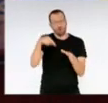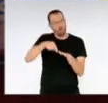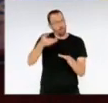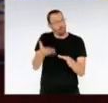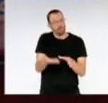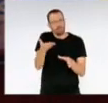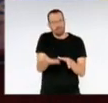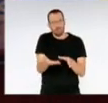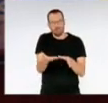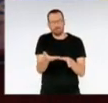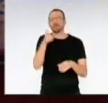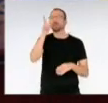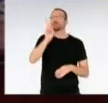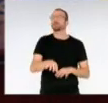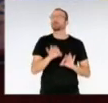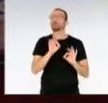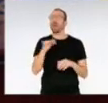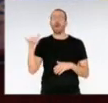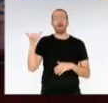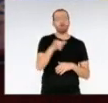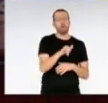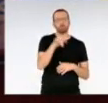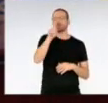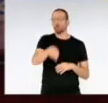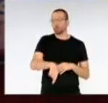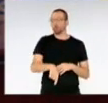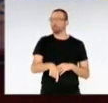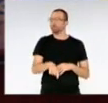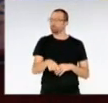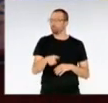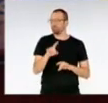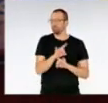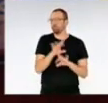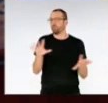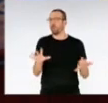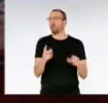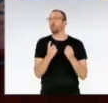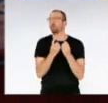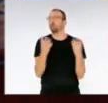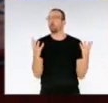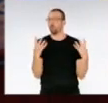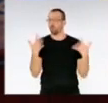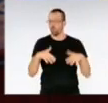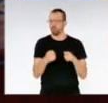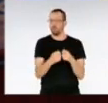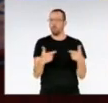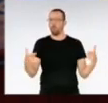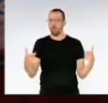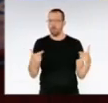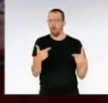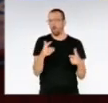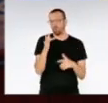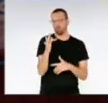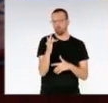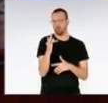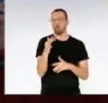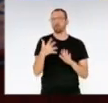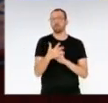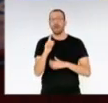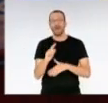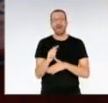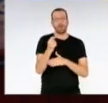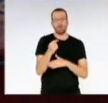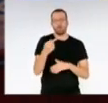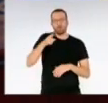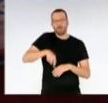También en términos de transporte aéreo, pues evidentemente ha sido muy positivo los números, y cada mes se bate récord del mes anterior,